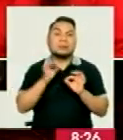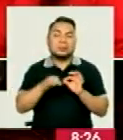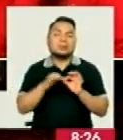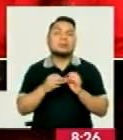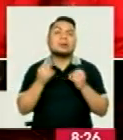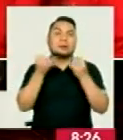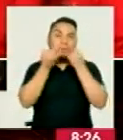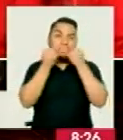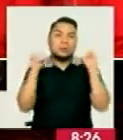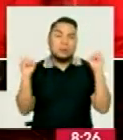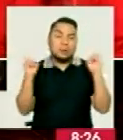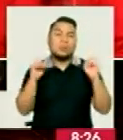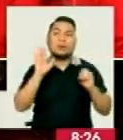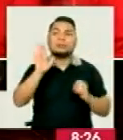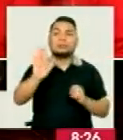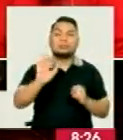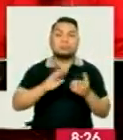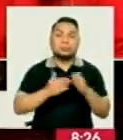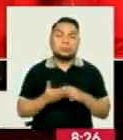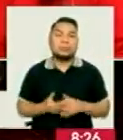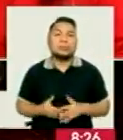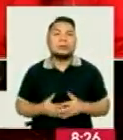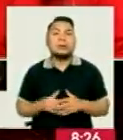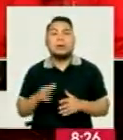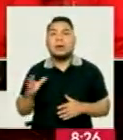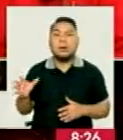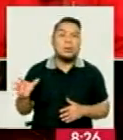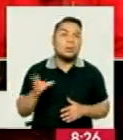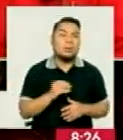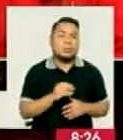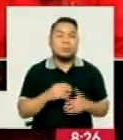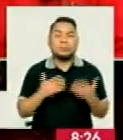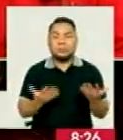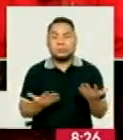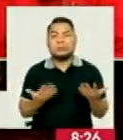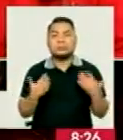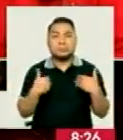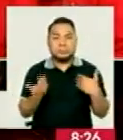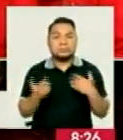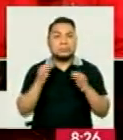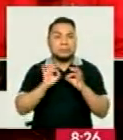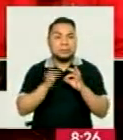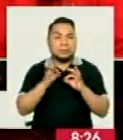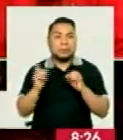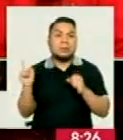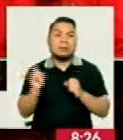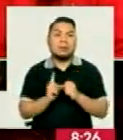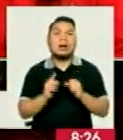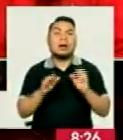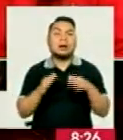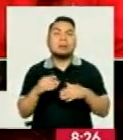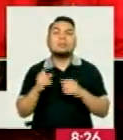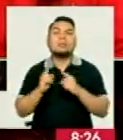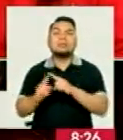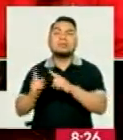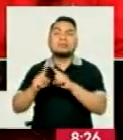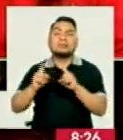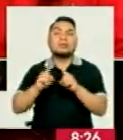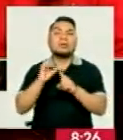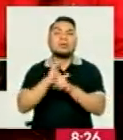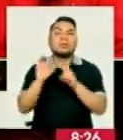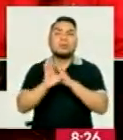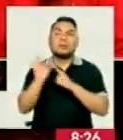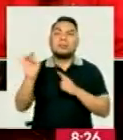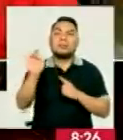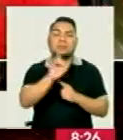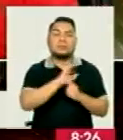nativas. No en todos los casos contamos con los intérpretes, porque nuestra variedad cultural